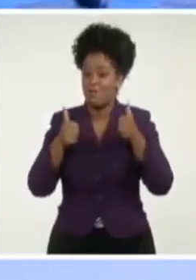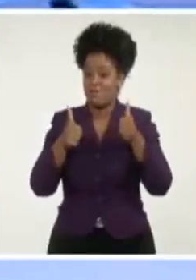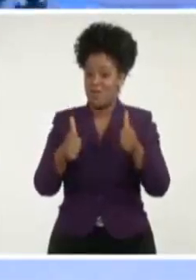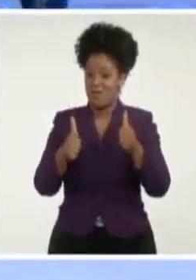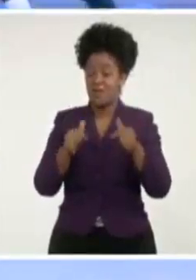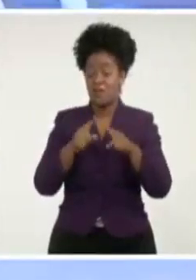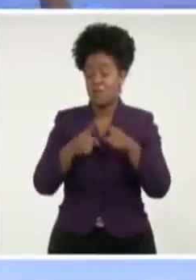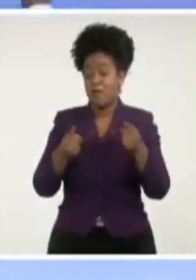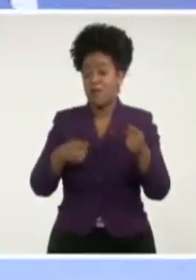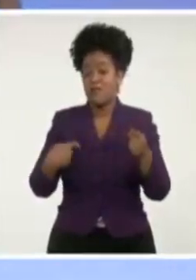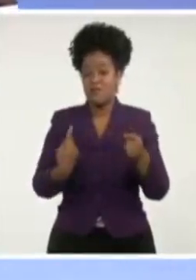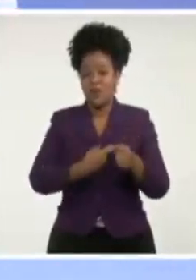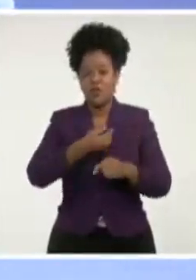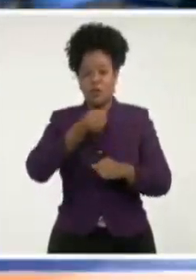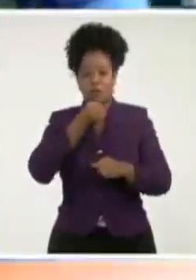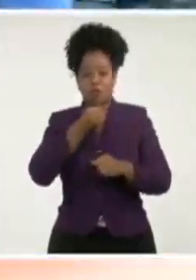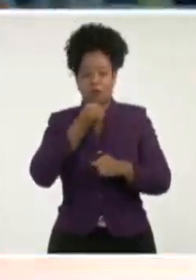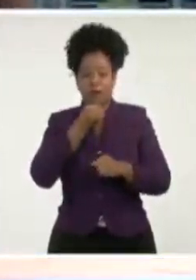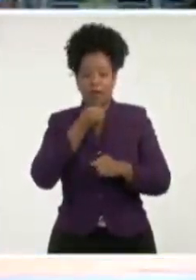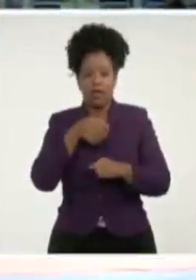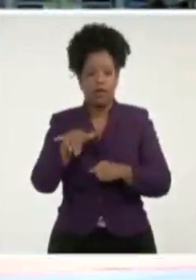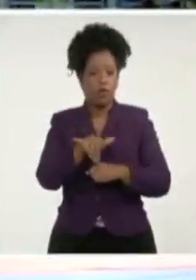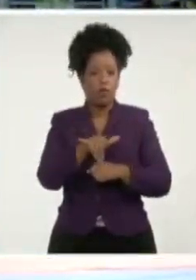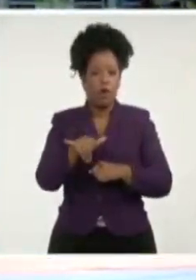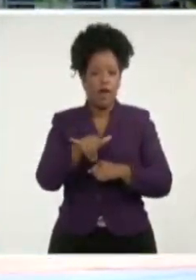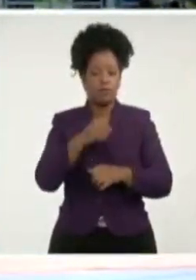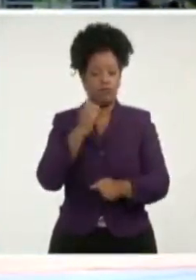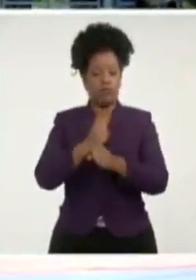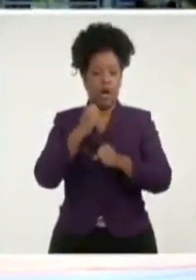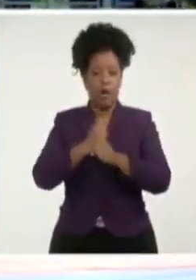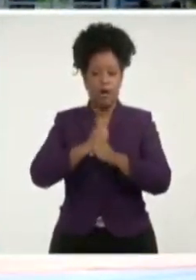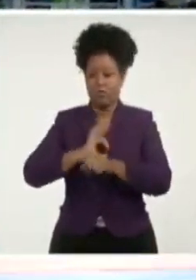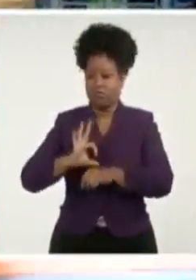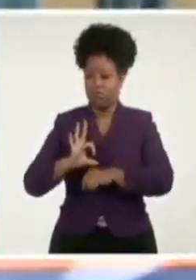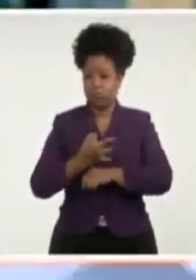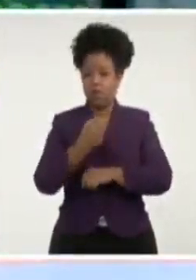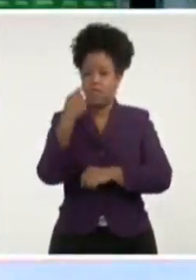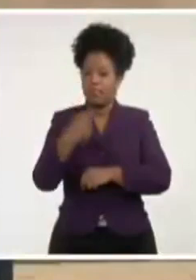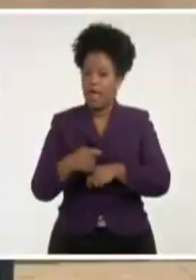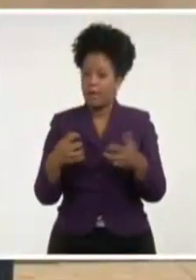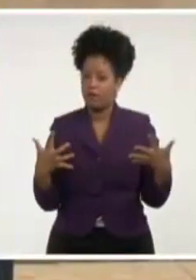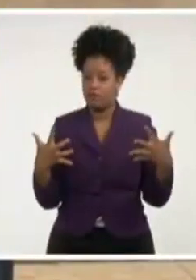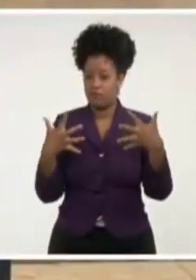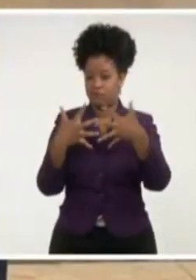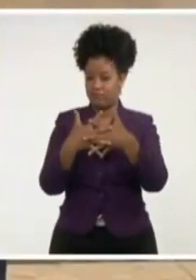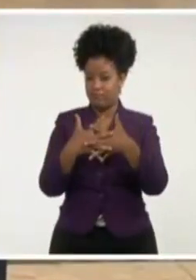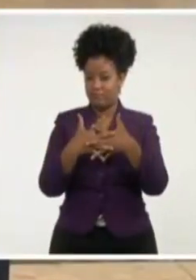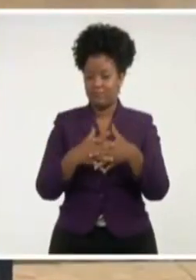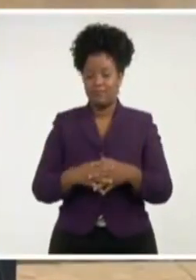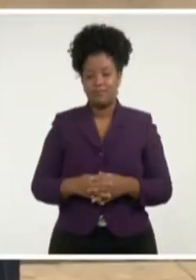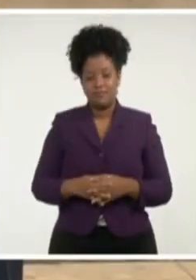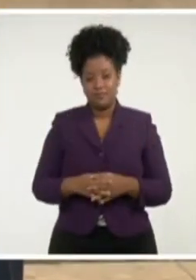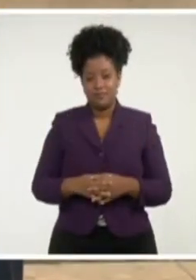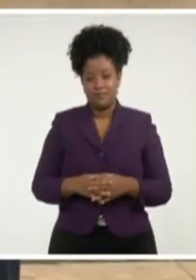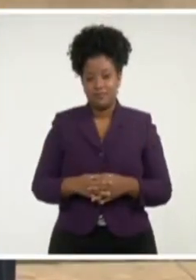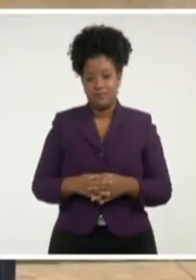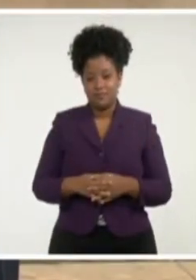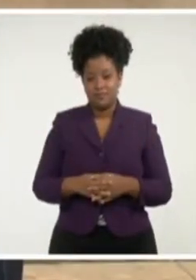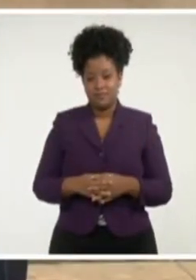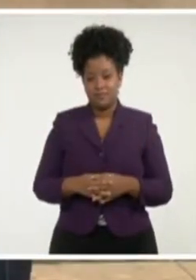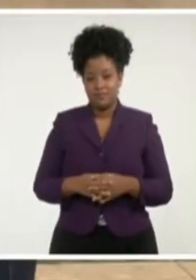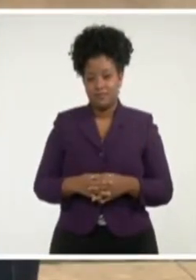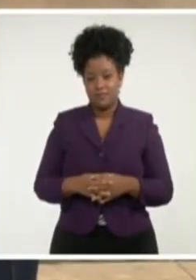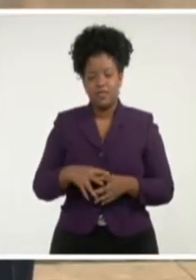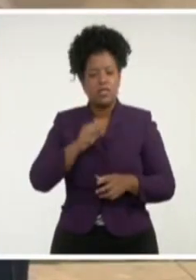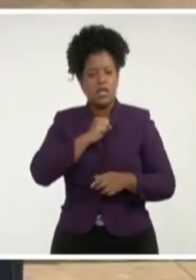nosotros podamos tratar de que el trabajo luzca, tiene que haber una gran actuación. Quiero que me digas, sobre todo, en